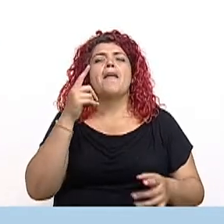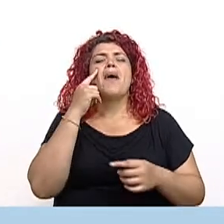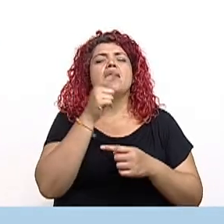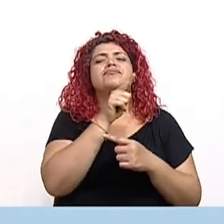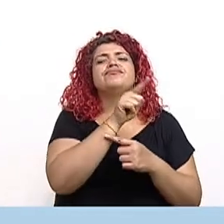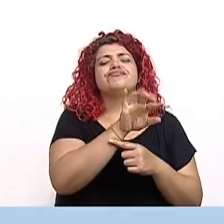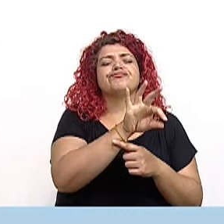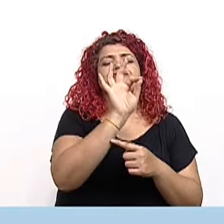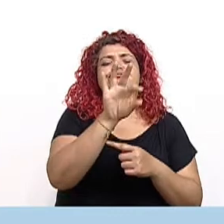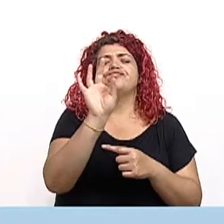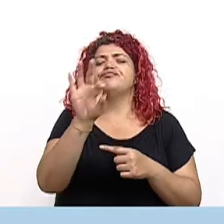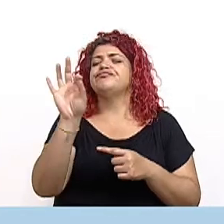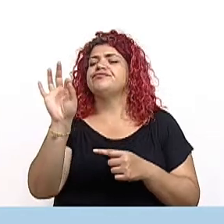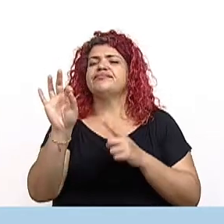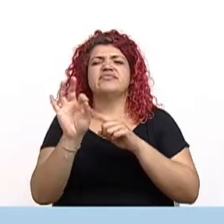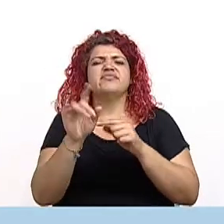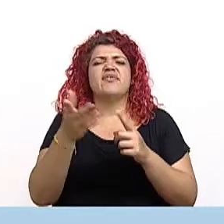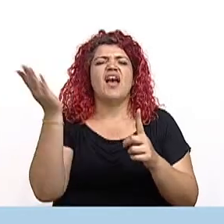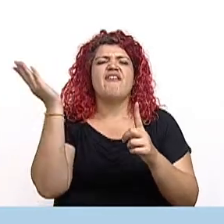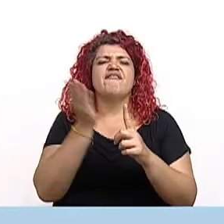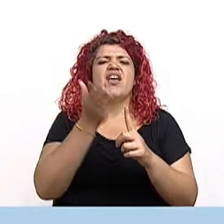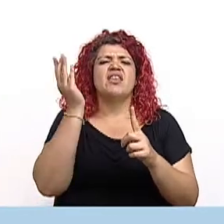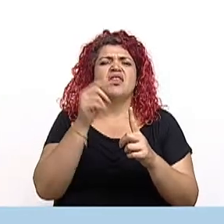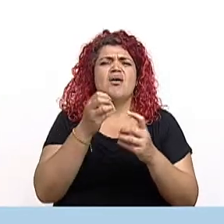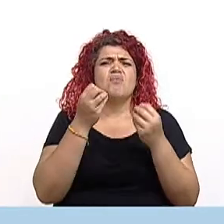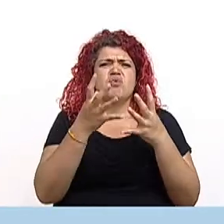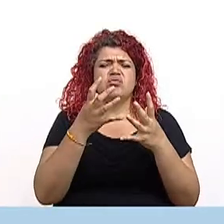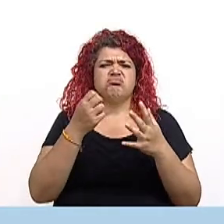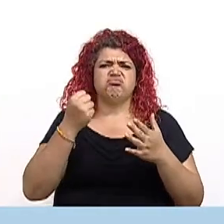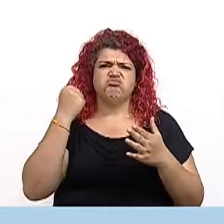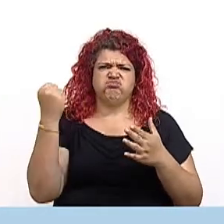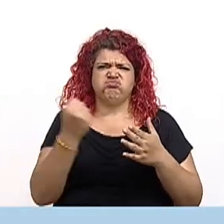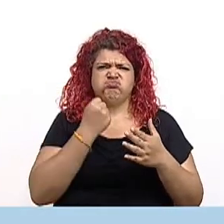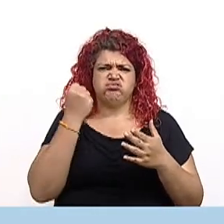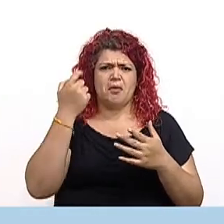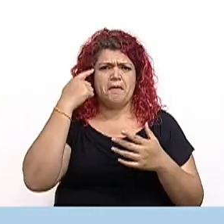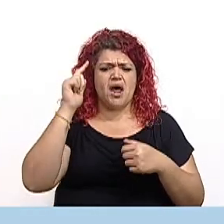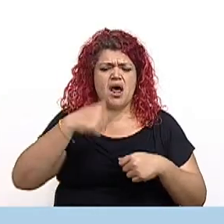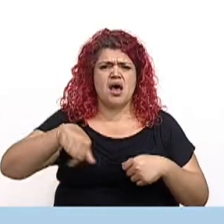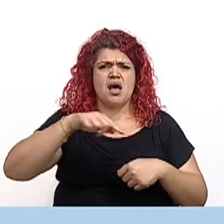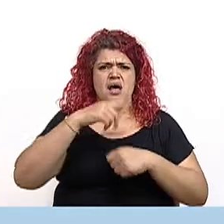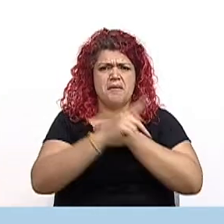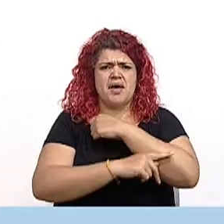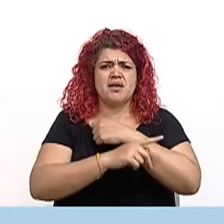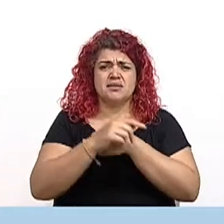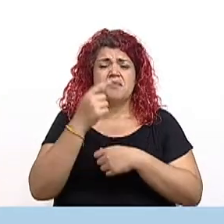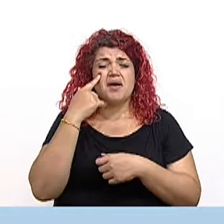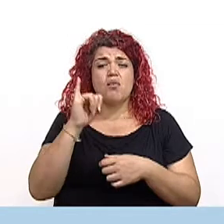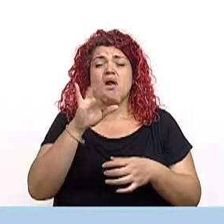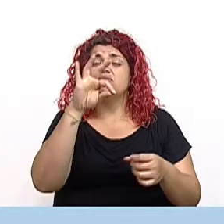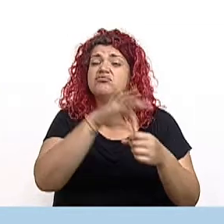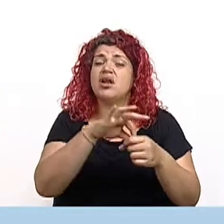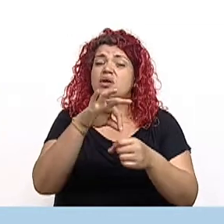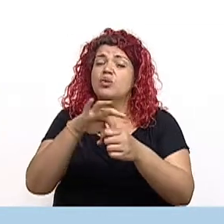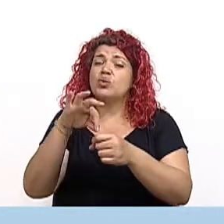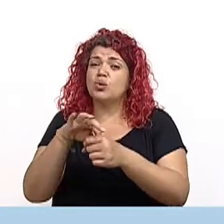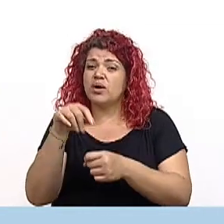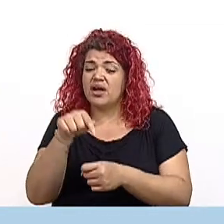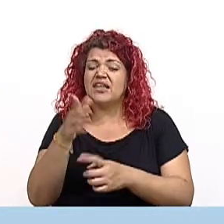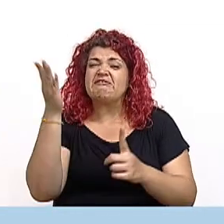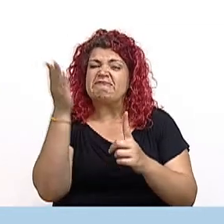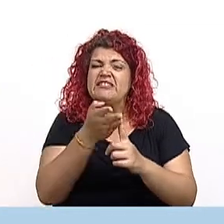muy sensibles donde la afectación está siendo muy severa para nuestro país. Tal es el caso de la agricultura, por ejemplo,